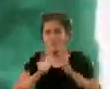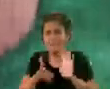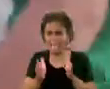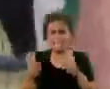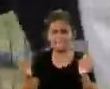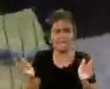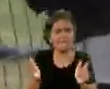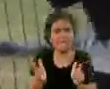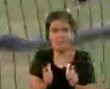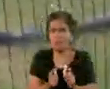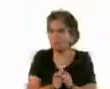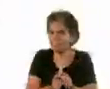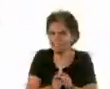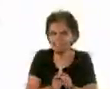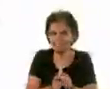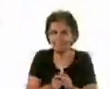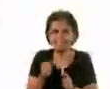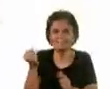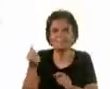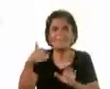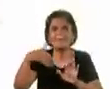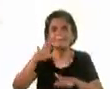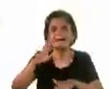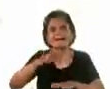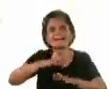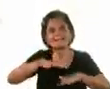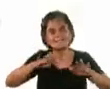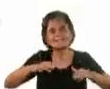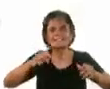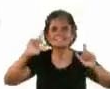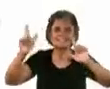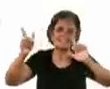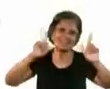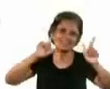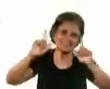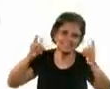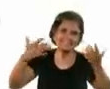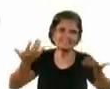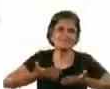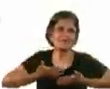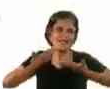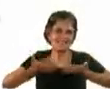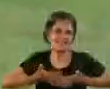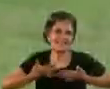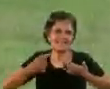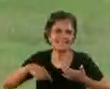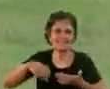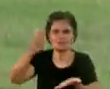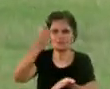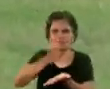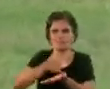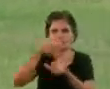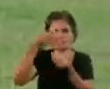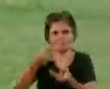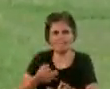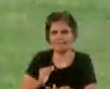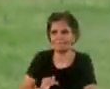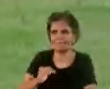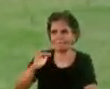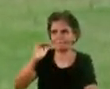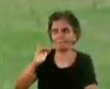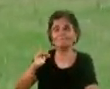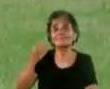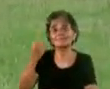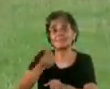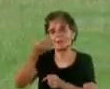Pero lo más importante acá es que los chicos se diviertan, que sigan creciendo, que vayan aprendiendo, que se formen como personas primero que todo, y después como